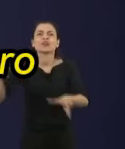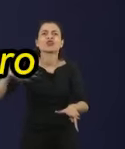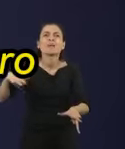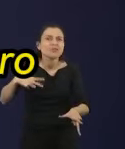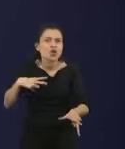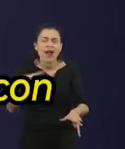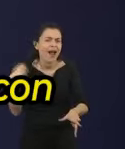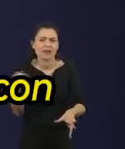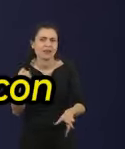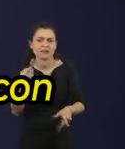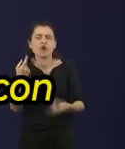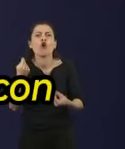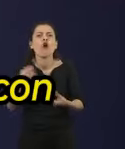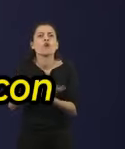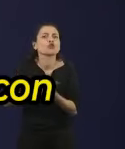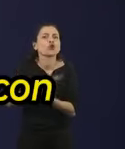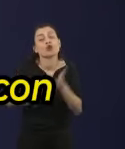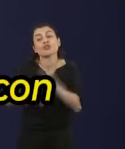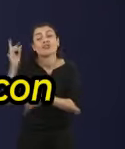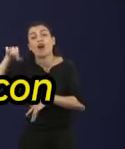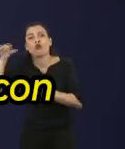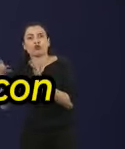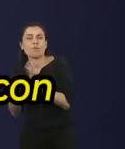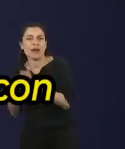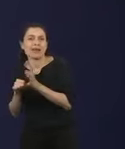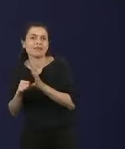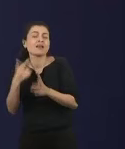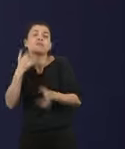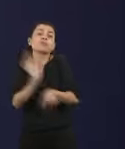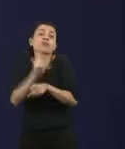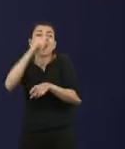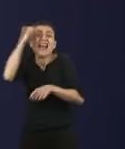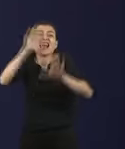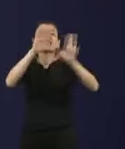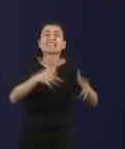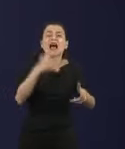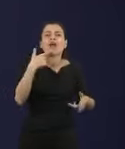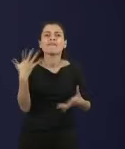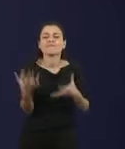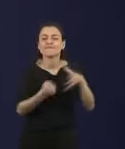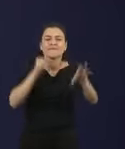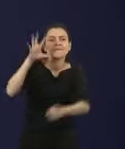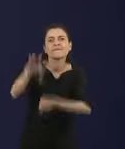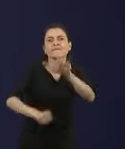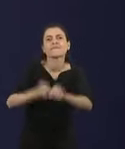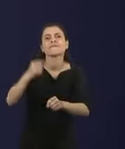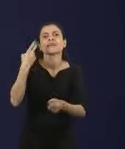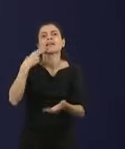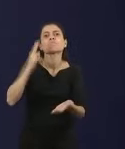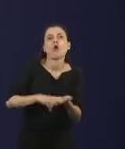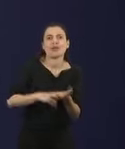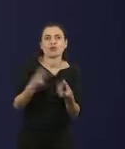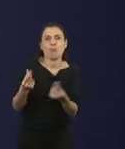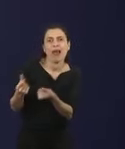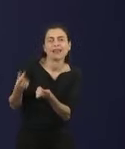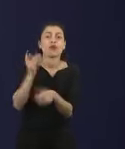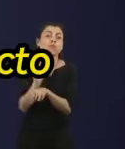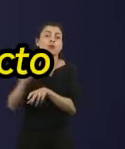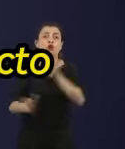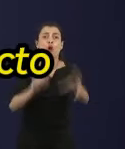el mero hecho de la voracidad fiscal y de quedarse con lo que no produjo el estado sino que produjo el resto no